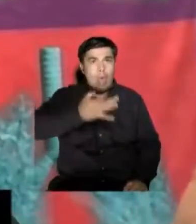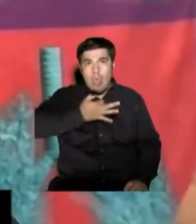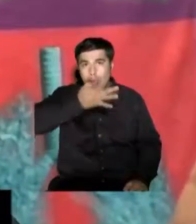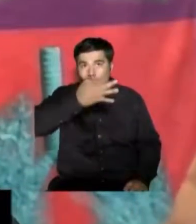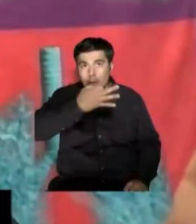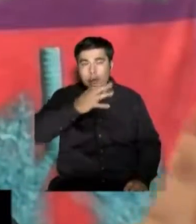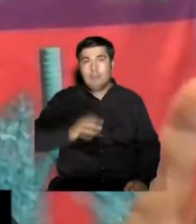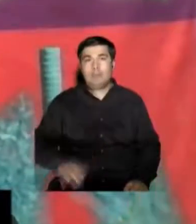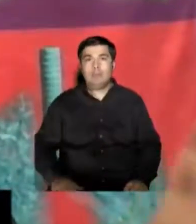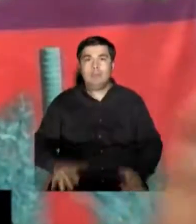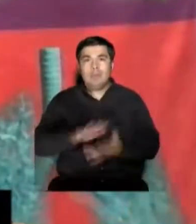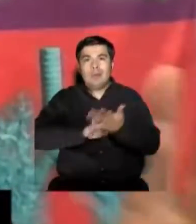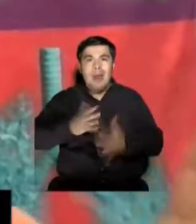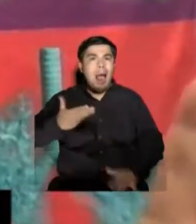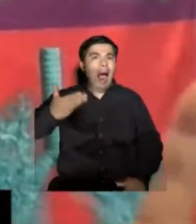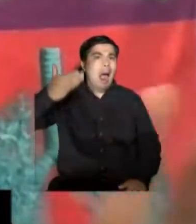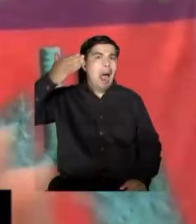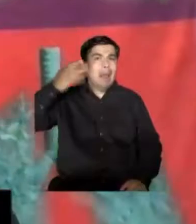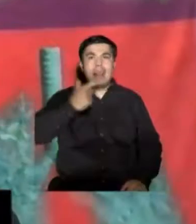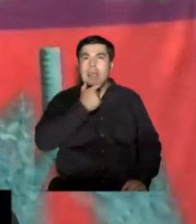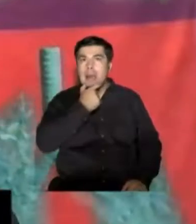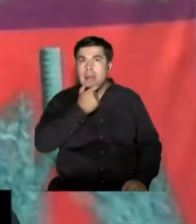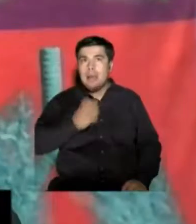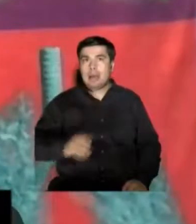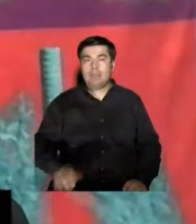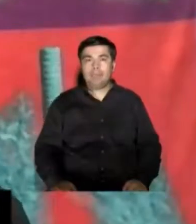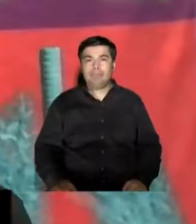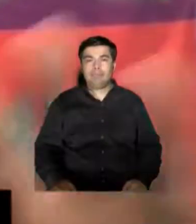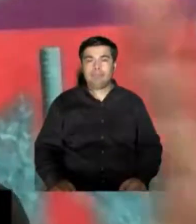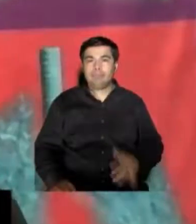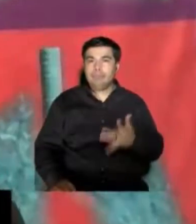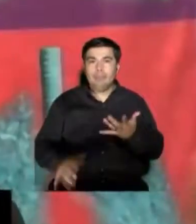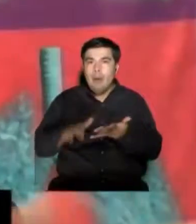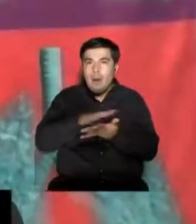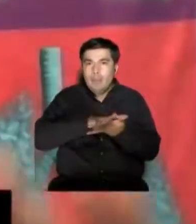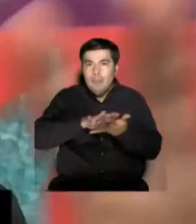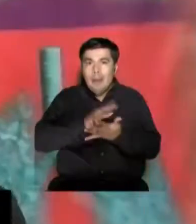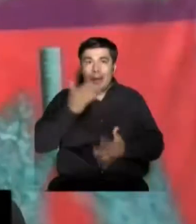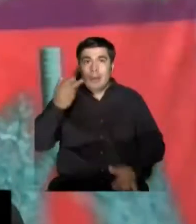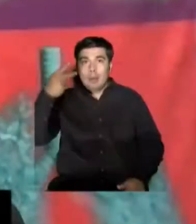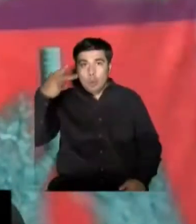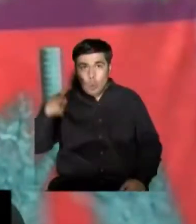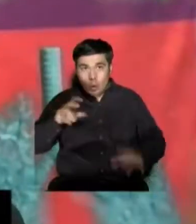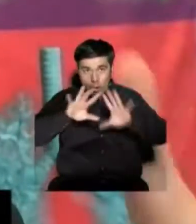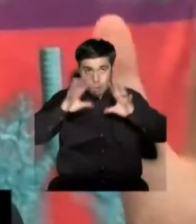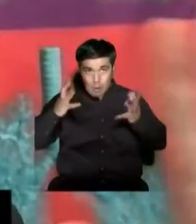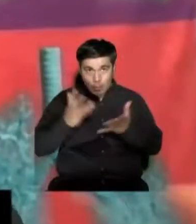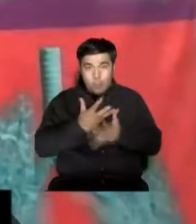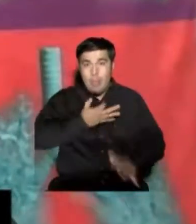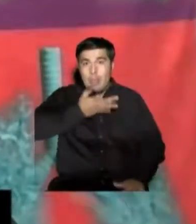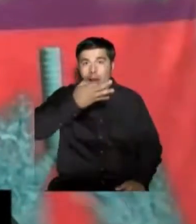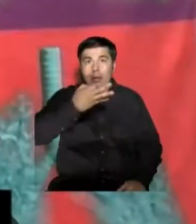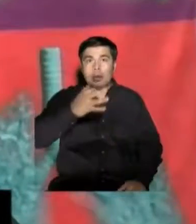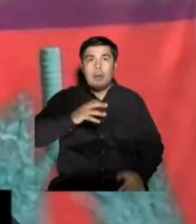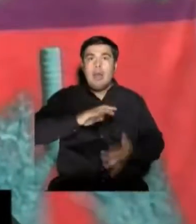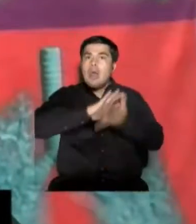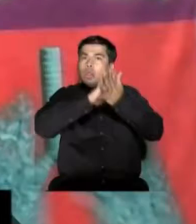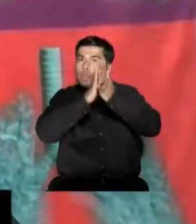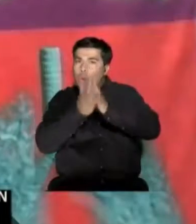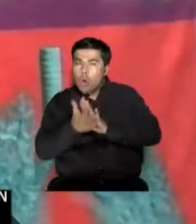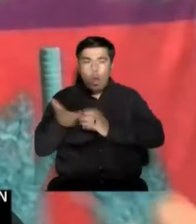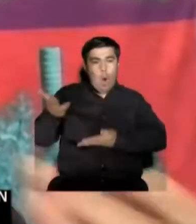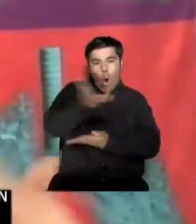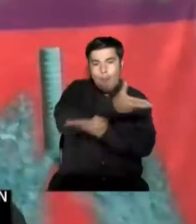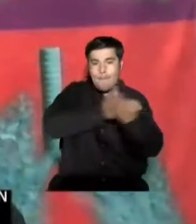áfrica india con todo el mundo pero la actualidad está más bien pensando cómo ayudar tenemos una conciencia más global